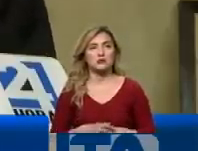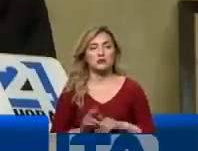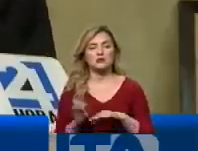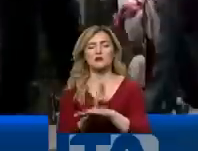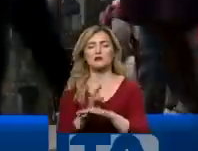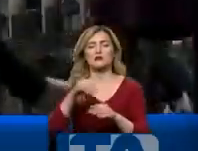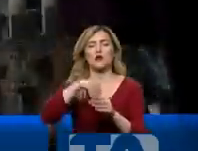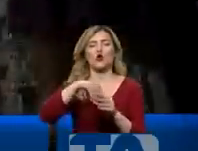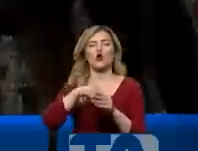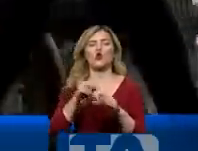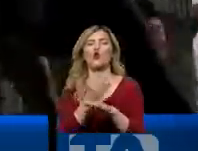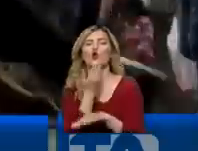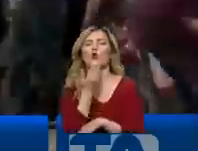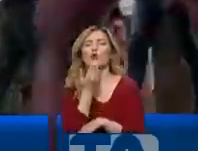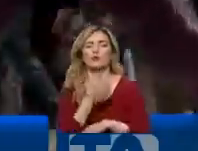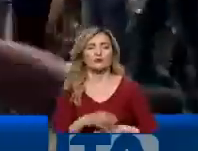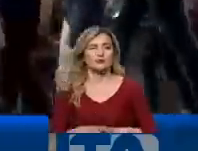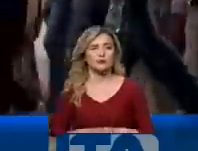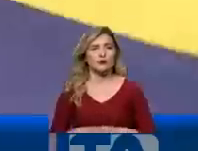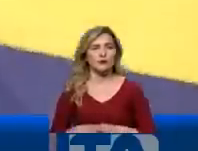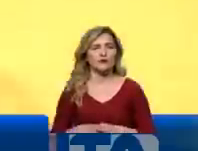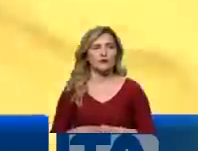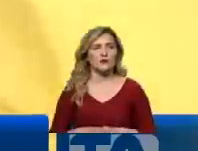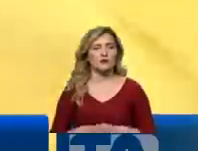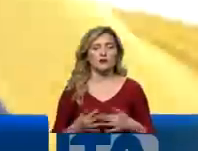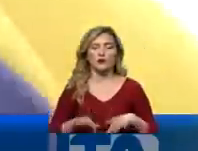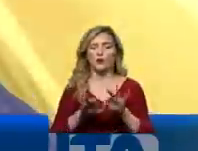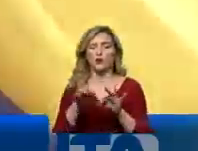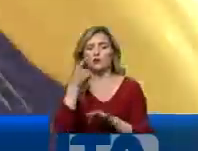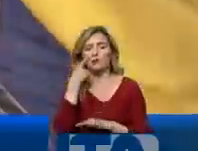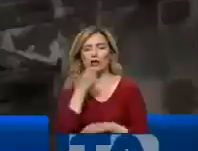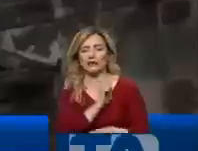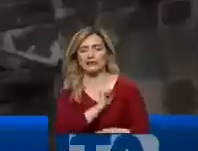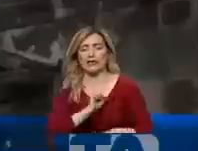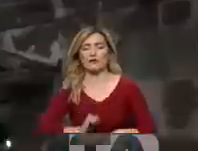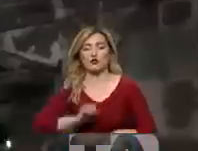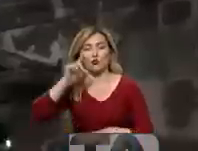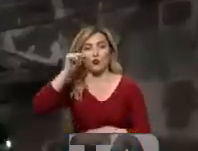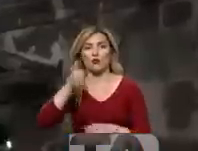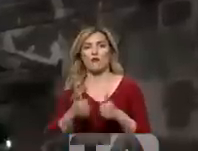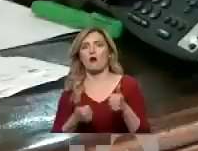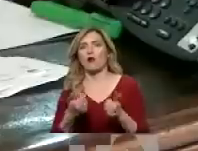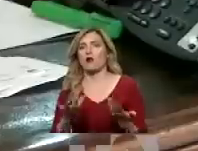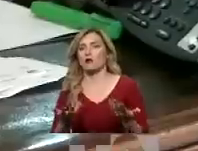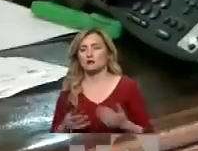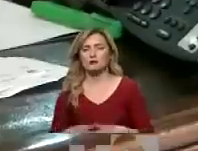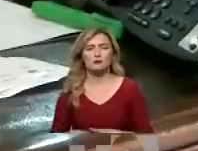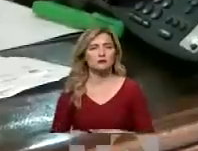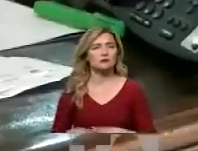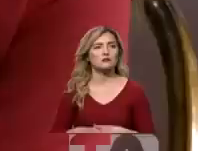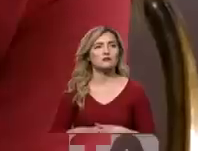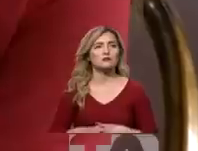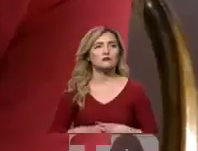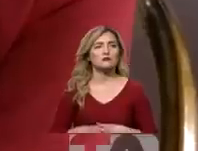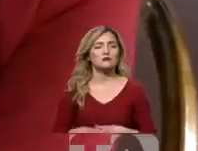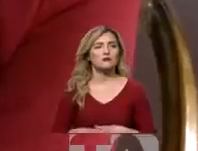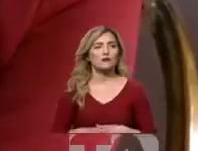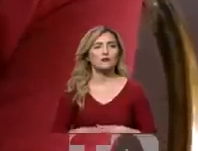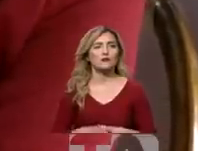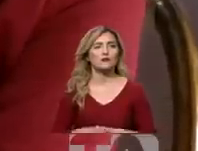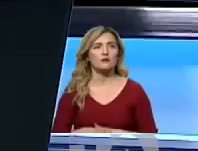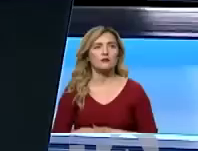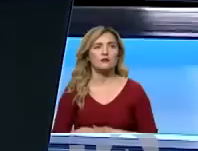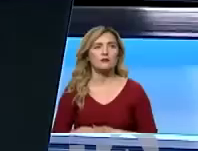ahorro que se genera? Además, para ellos lo importante es ver también qué sacrificios hace el gobierno. En Quito, María Gracia Acosta,